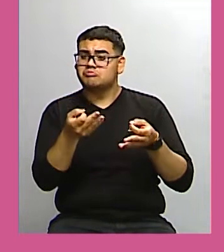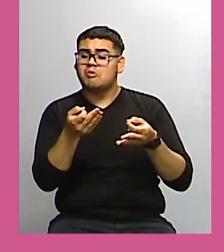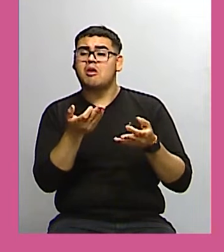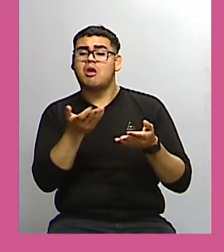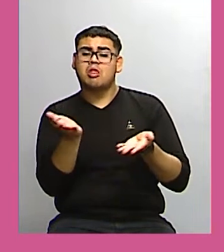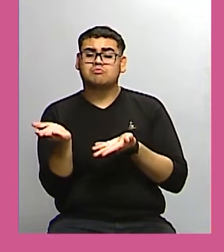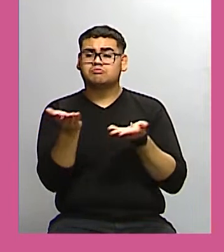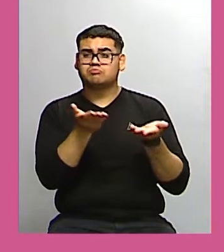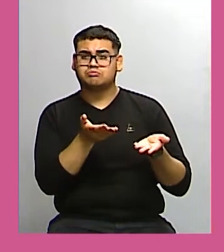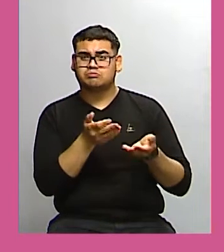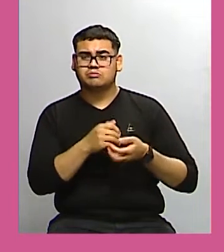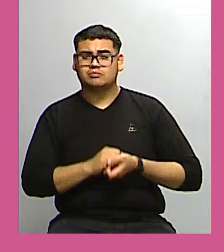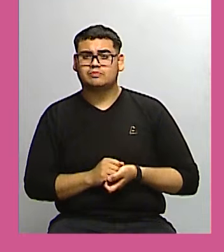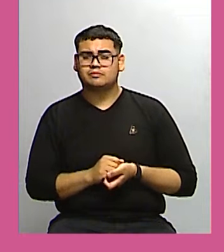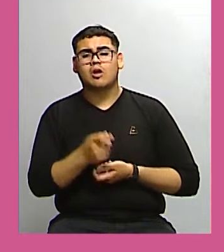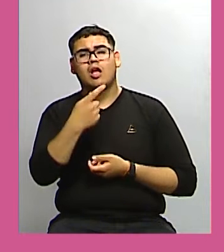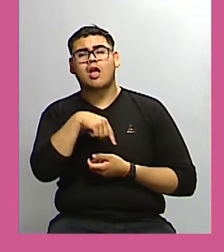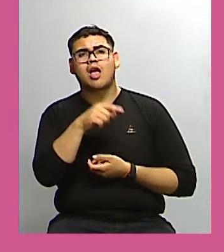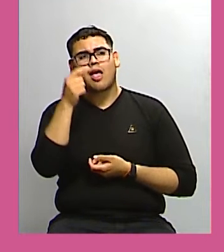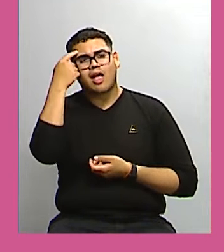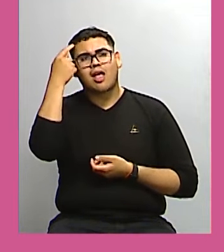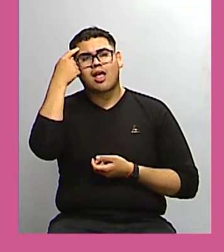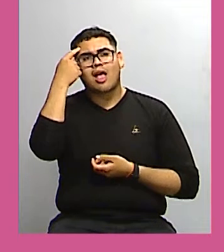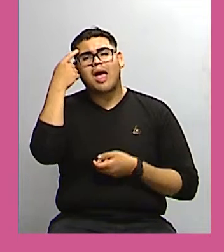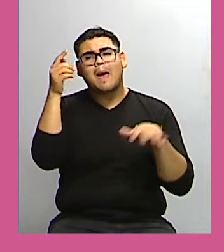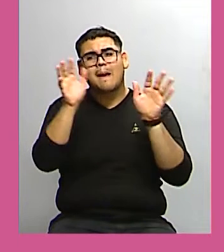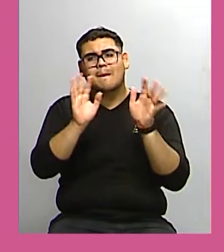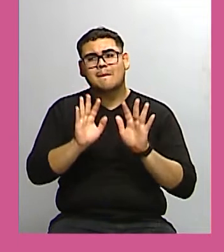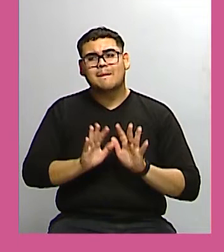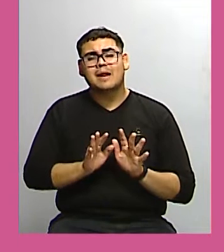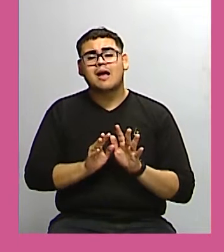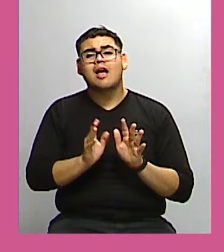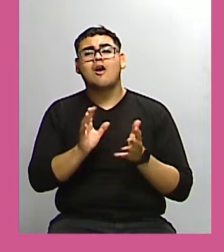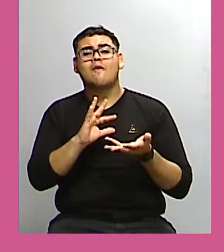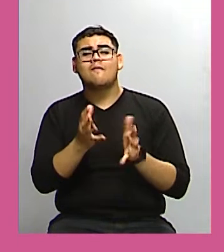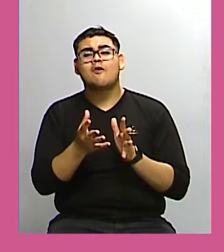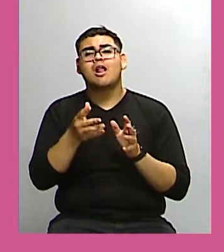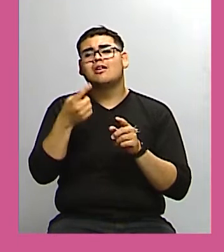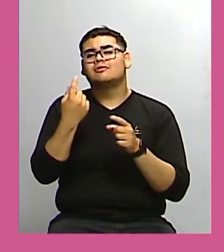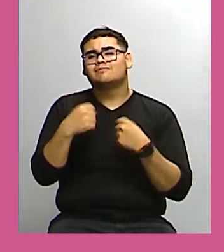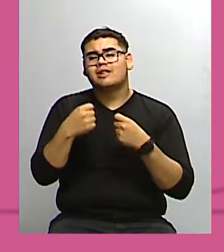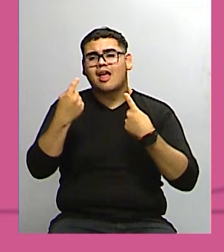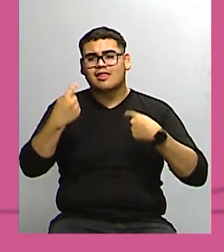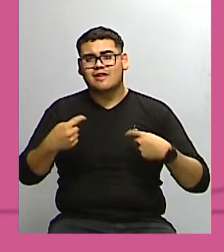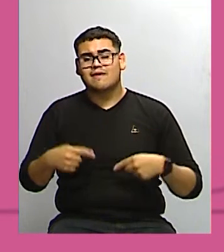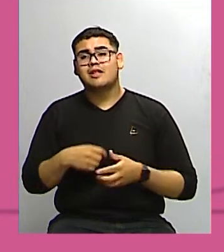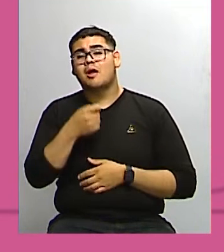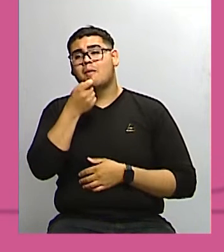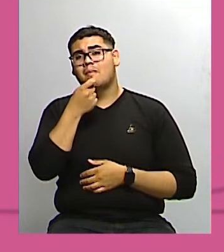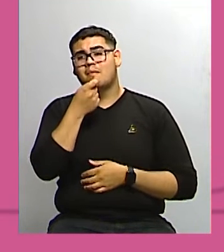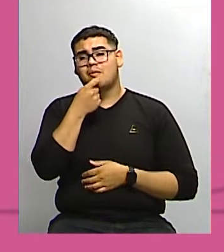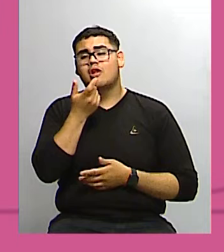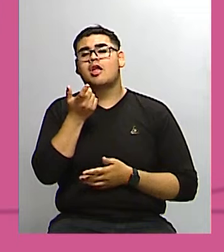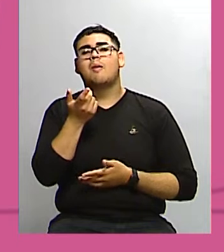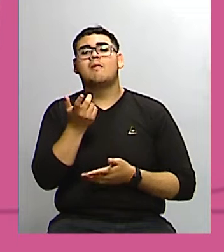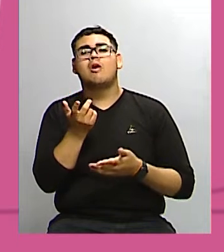puertas, organizamos diferentes actividades. Por ejemplo, la autoridad de aplicación tiene la posibilidad de firmar convenios con